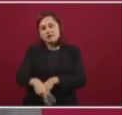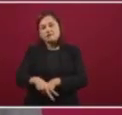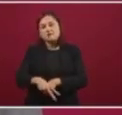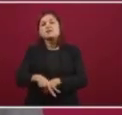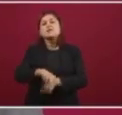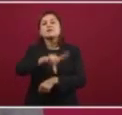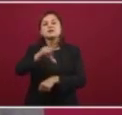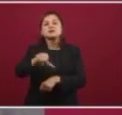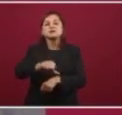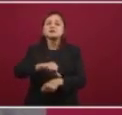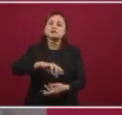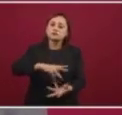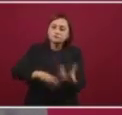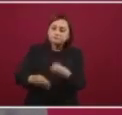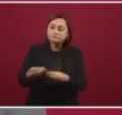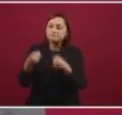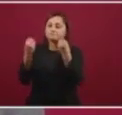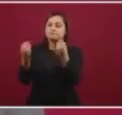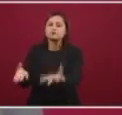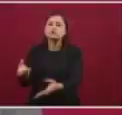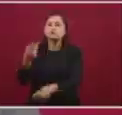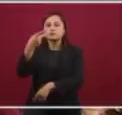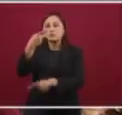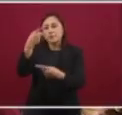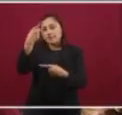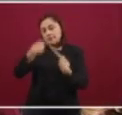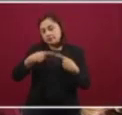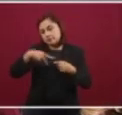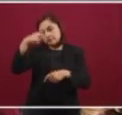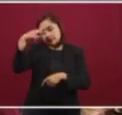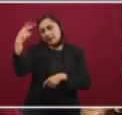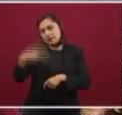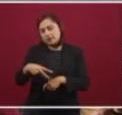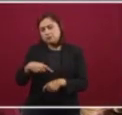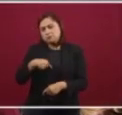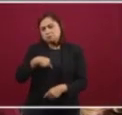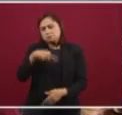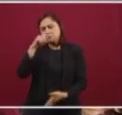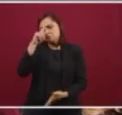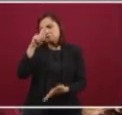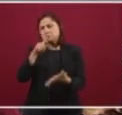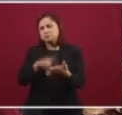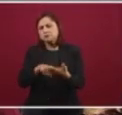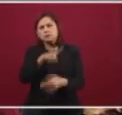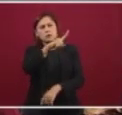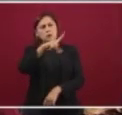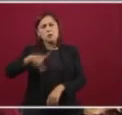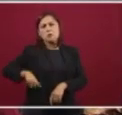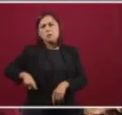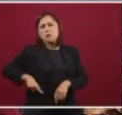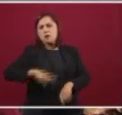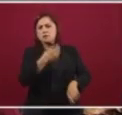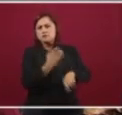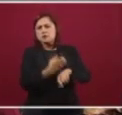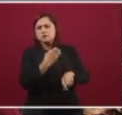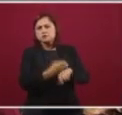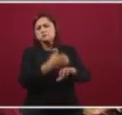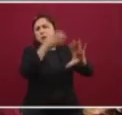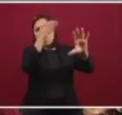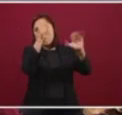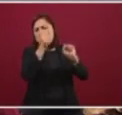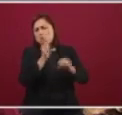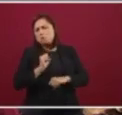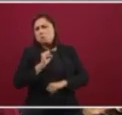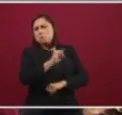también los del gobierno de Estados Unidos, de entregarnos lo que le pertenece